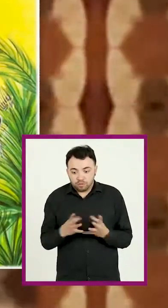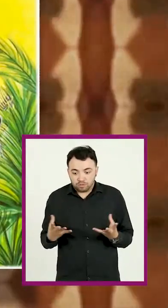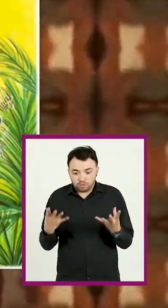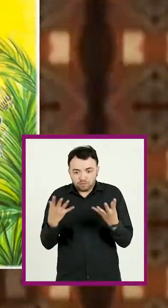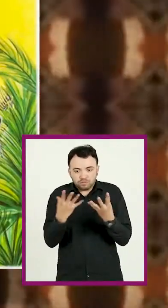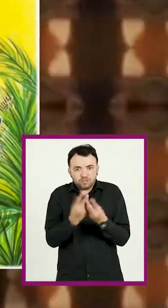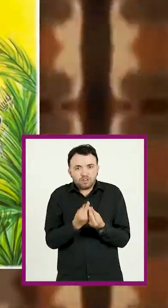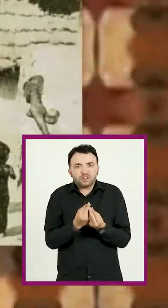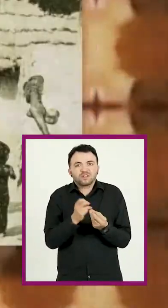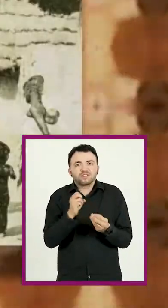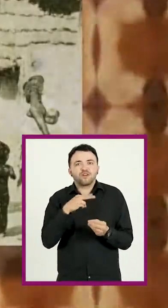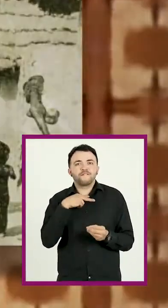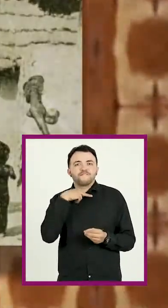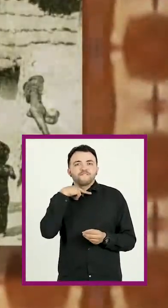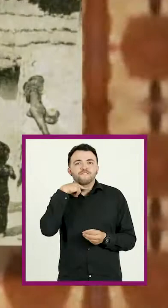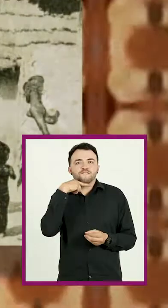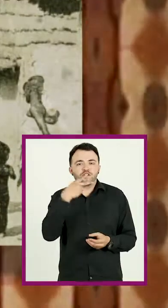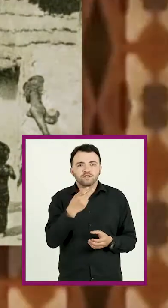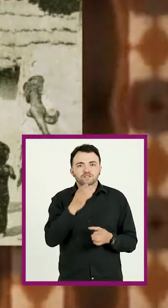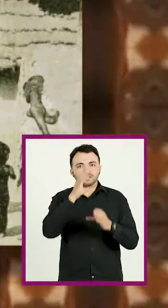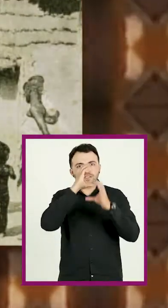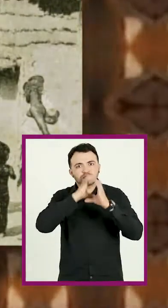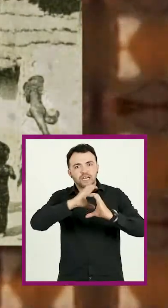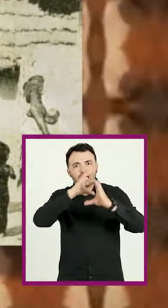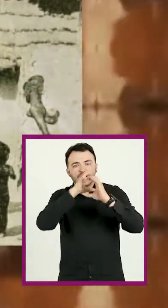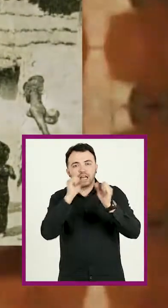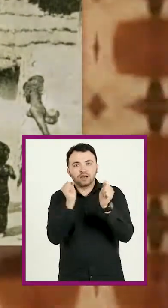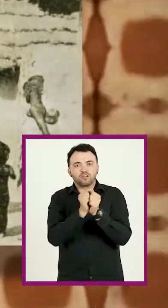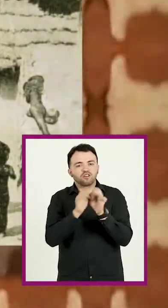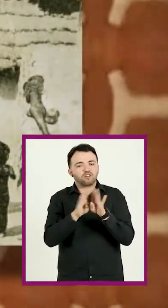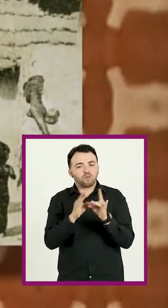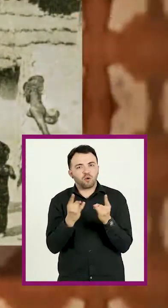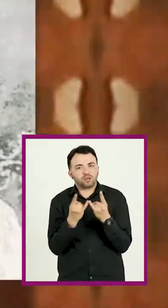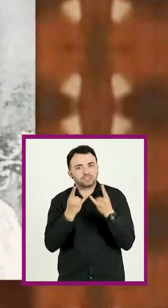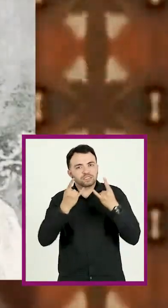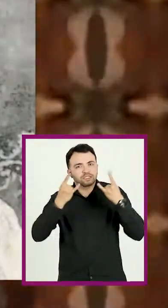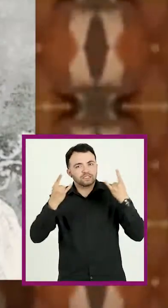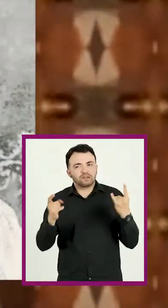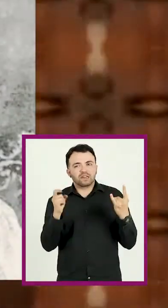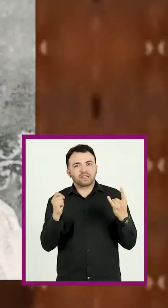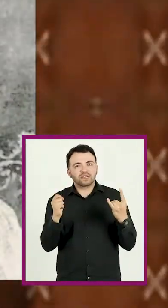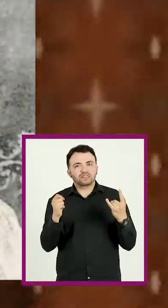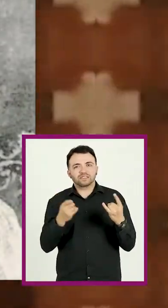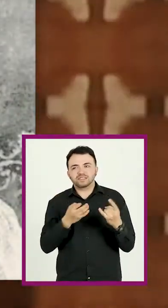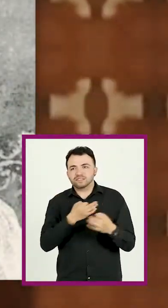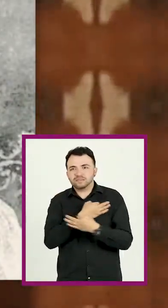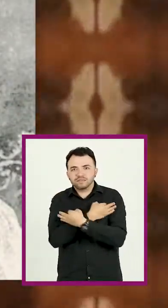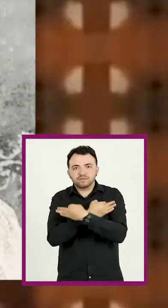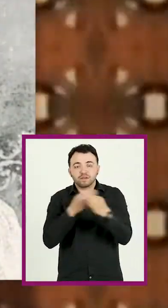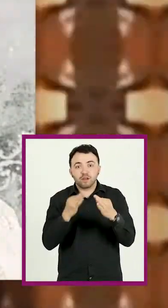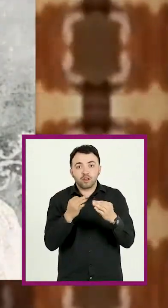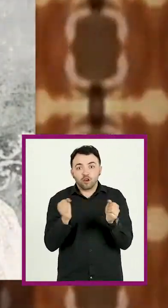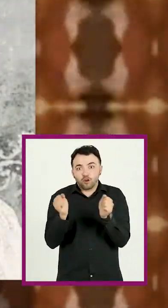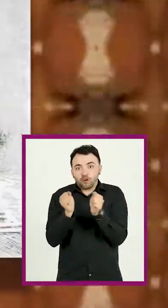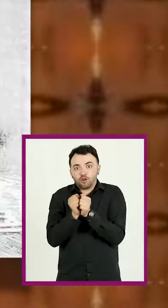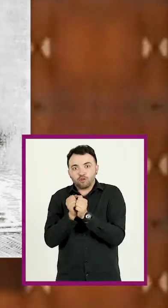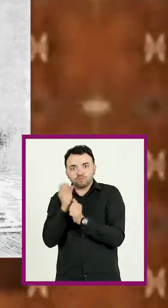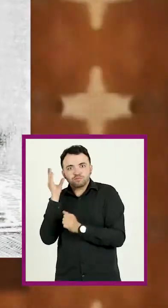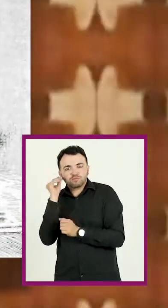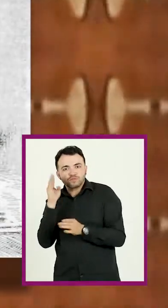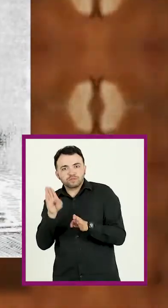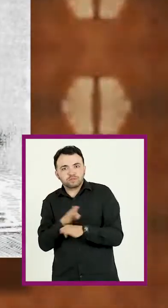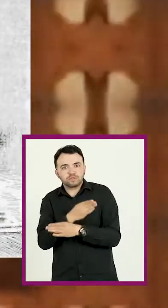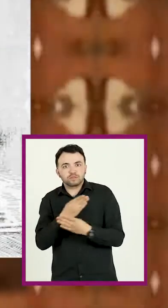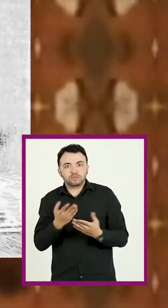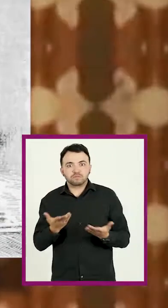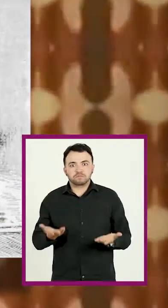voz, no solo relatan los sucesos históricos, sino que han fungido como mediadores sociales para resolver todo tipo de